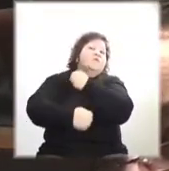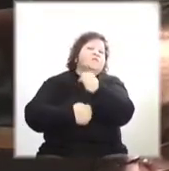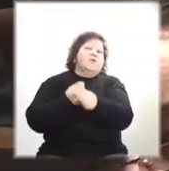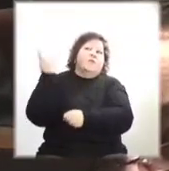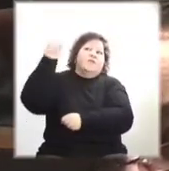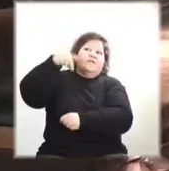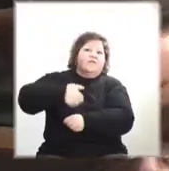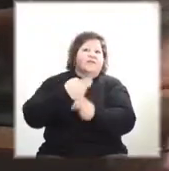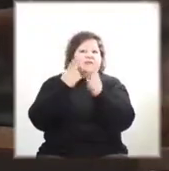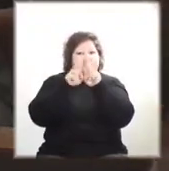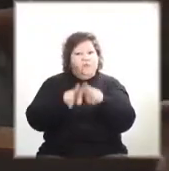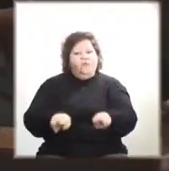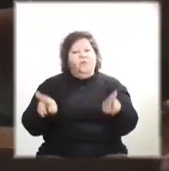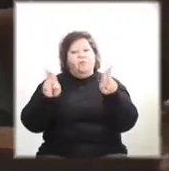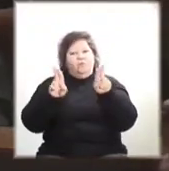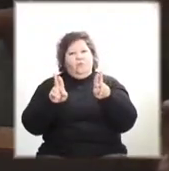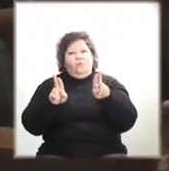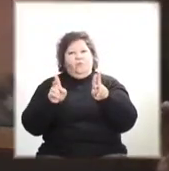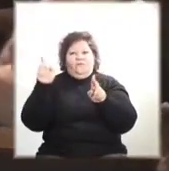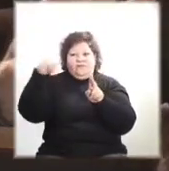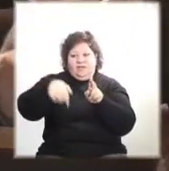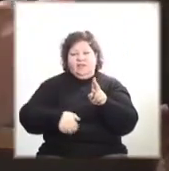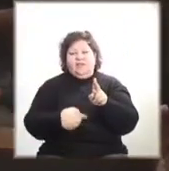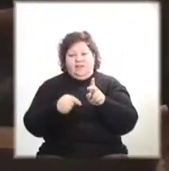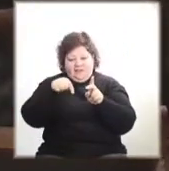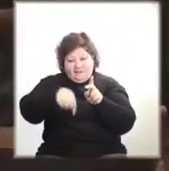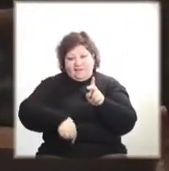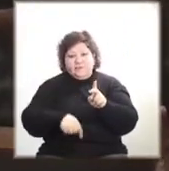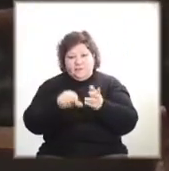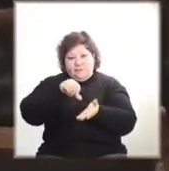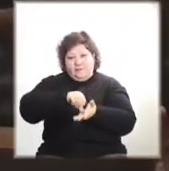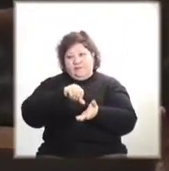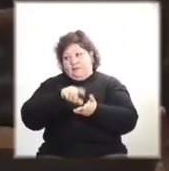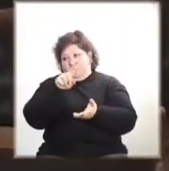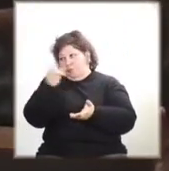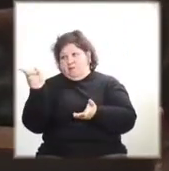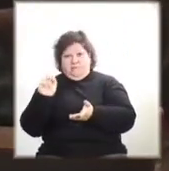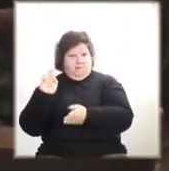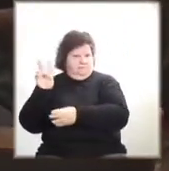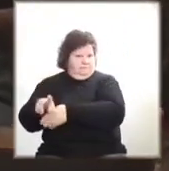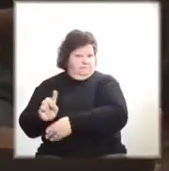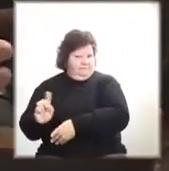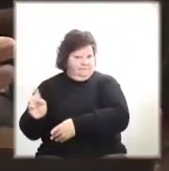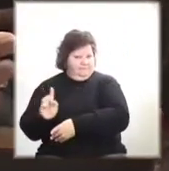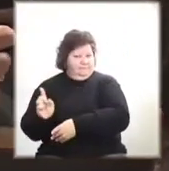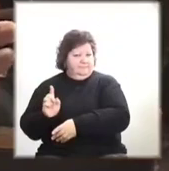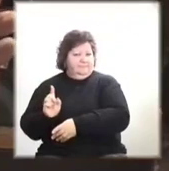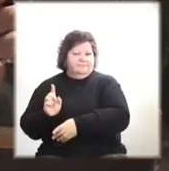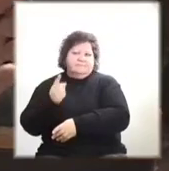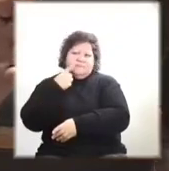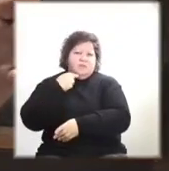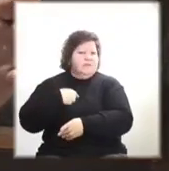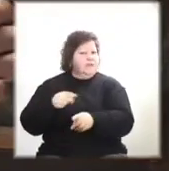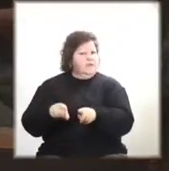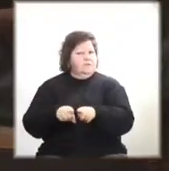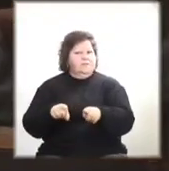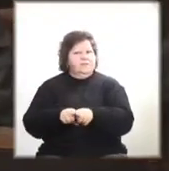Naciones Unidas, que viene a estos países, a los otros no va, nos puedan seguir diciendo lo